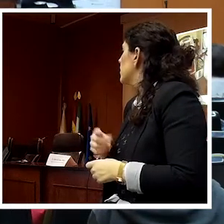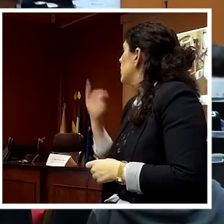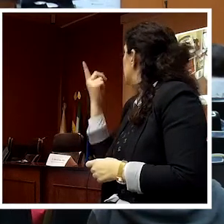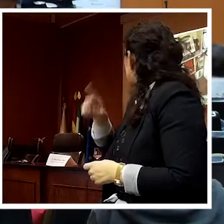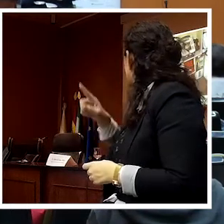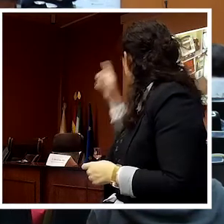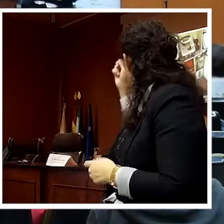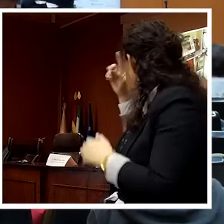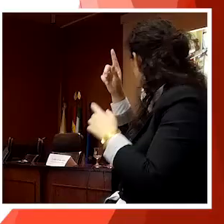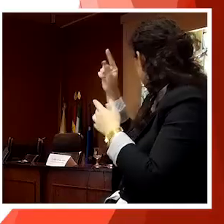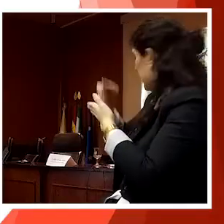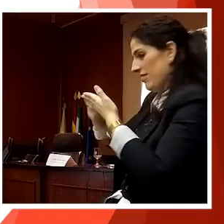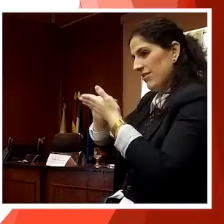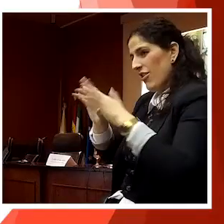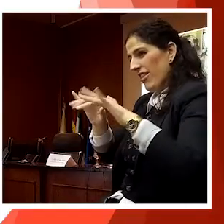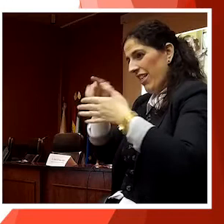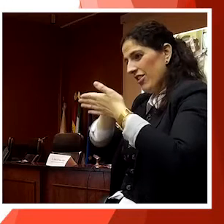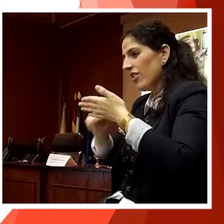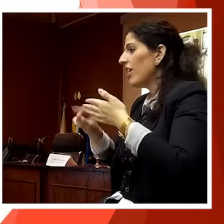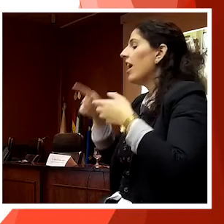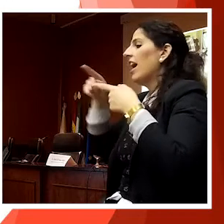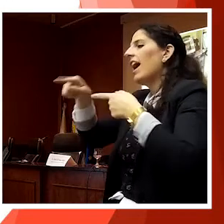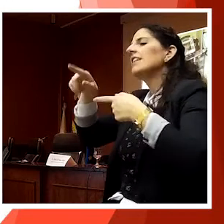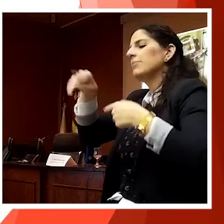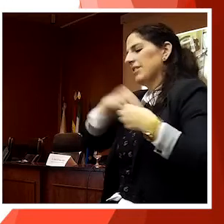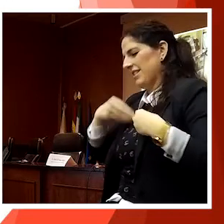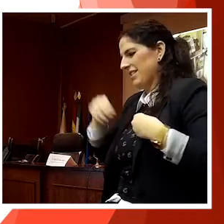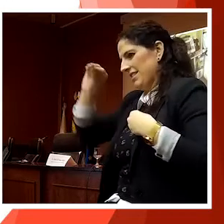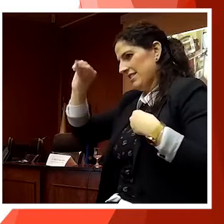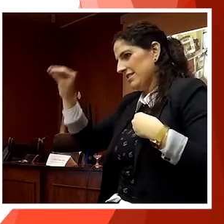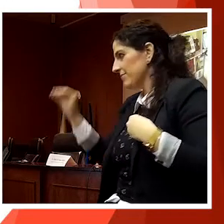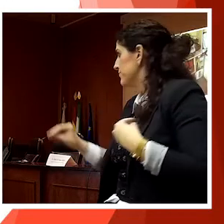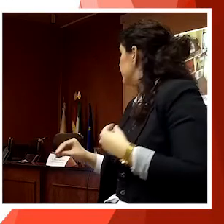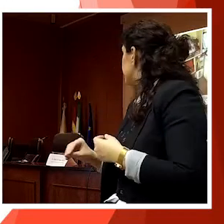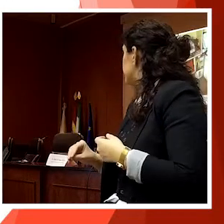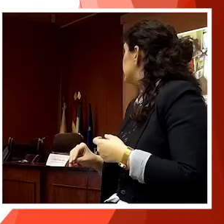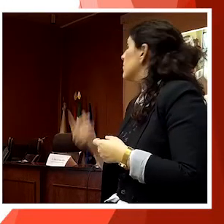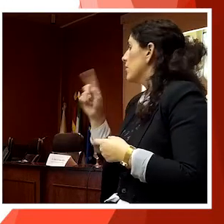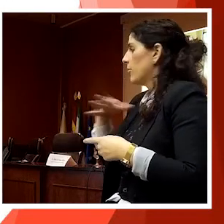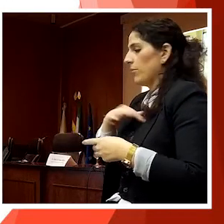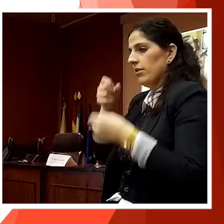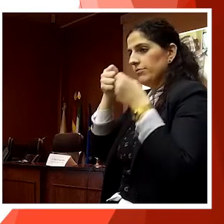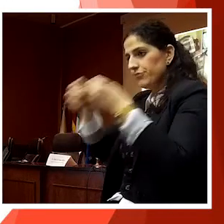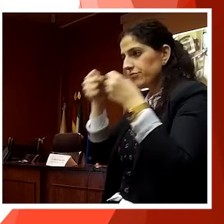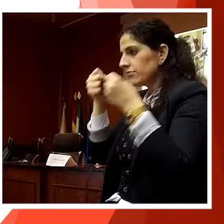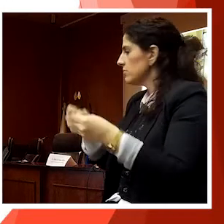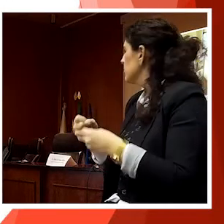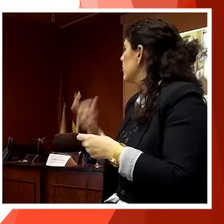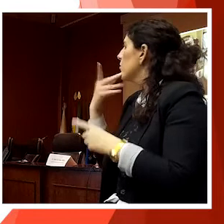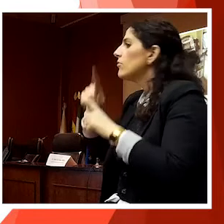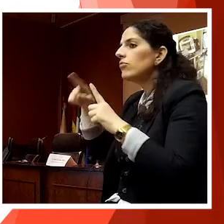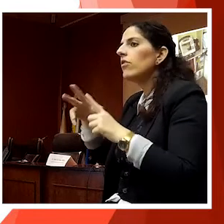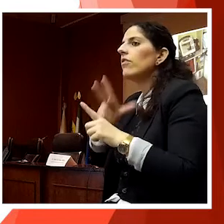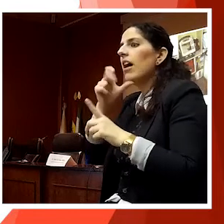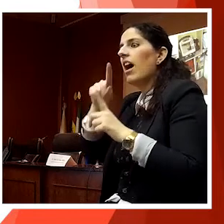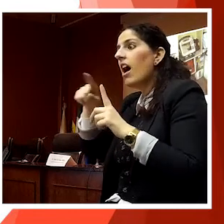tenéis debajo del monitor con el que hacemos los electros, el oxígeno y demás, y también podemos dar una descarga eléctrica en caso de que haya una arritmia fatal, como ha